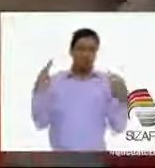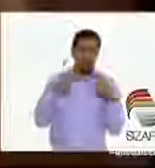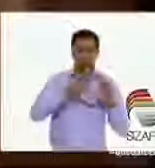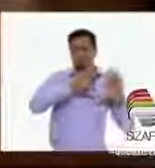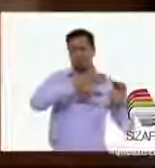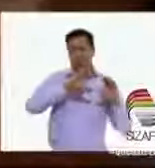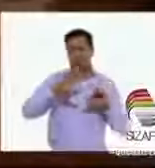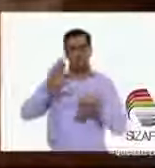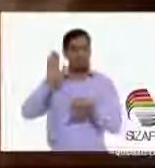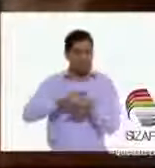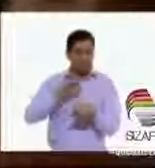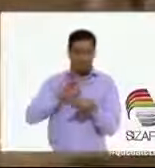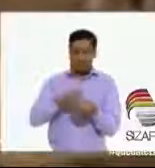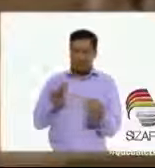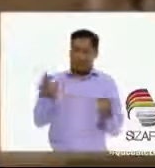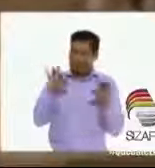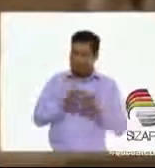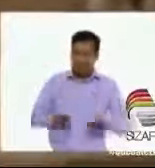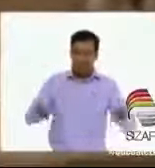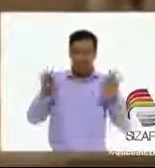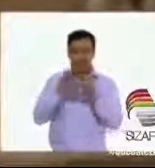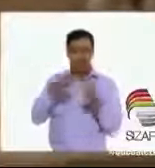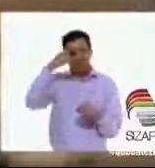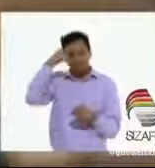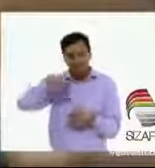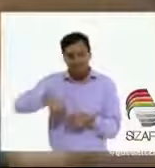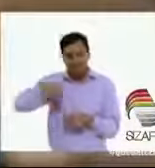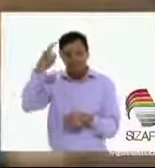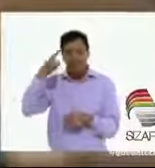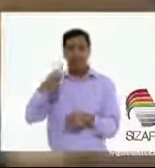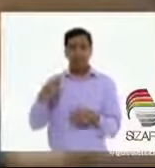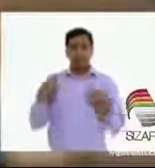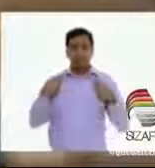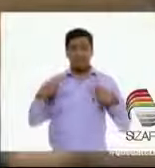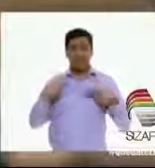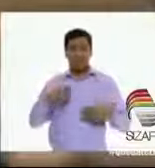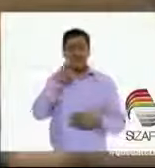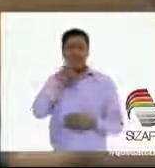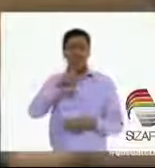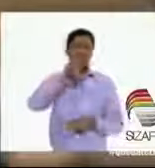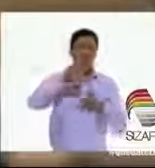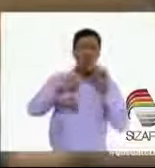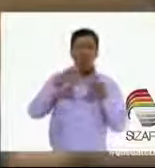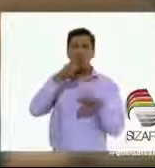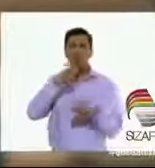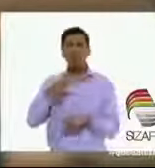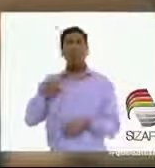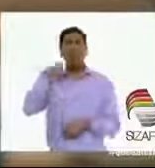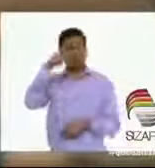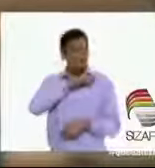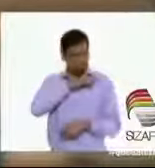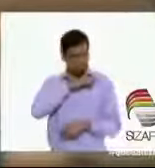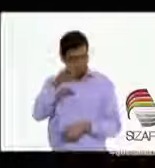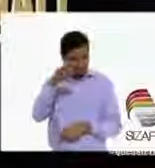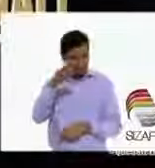para todos. El mundo te puede decir que no, pero está en ti demostrar lo que puede ser.